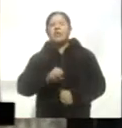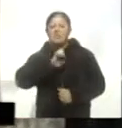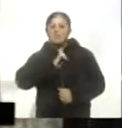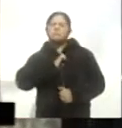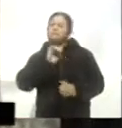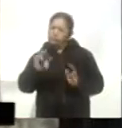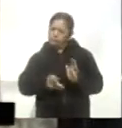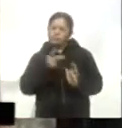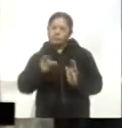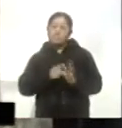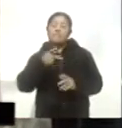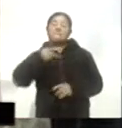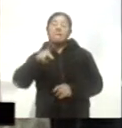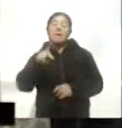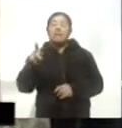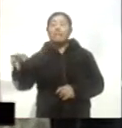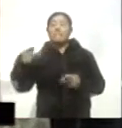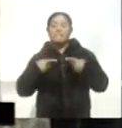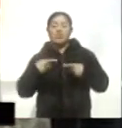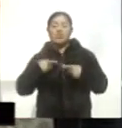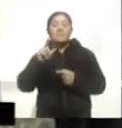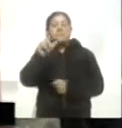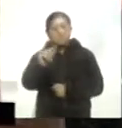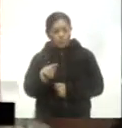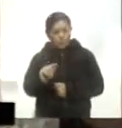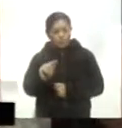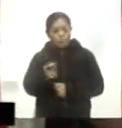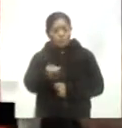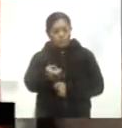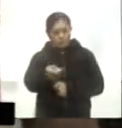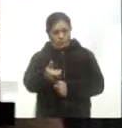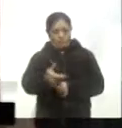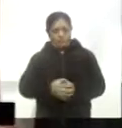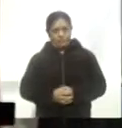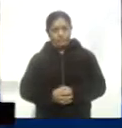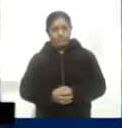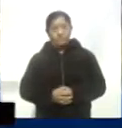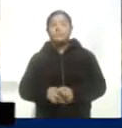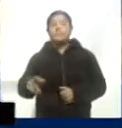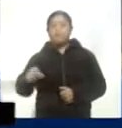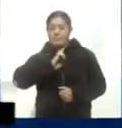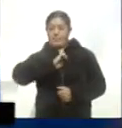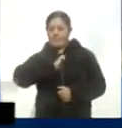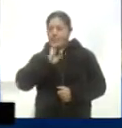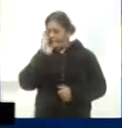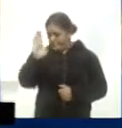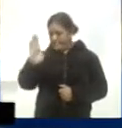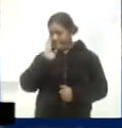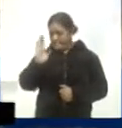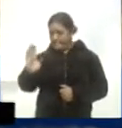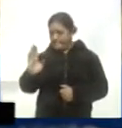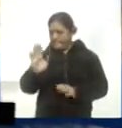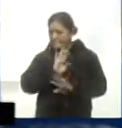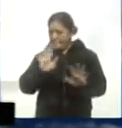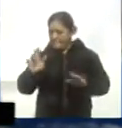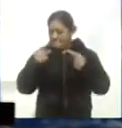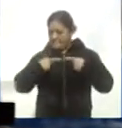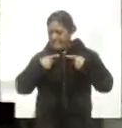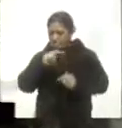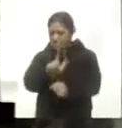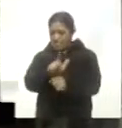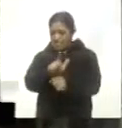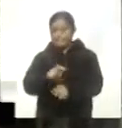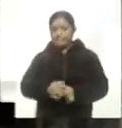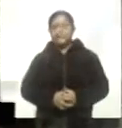obviamente con mucho menos gente y prácticamente entrenamientos personalizados. El también integrante del equipo, Clan